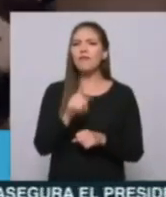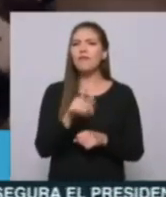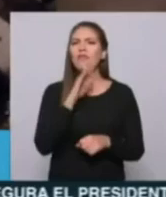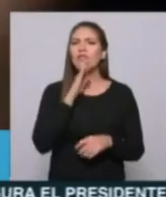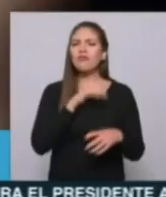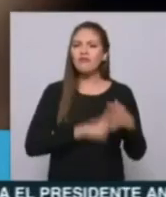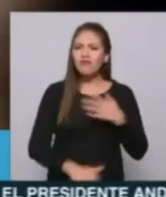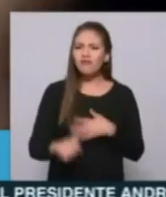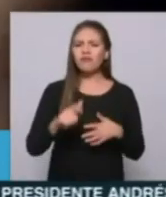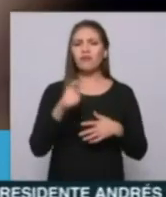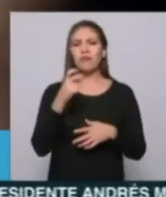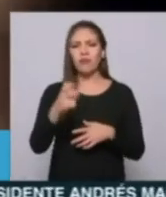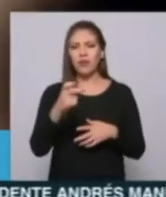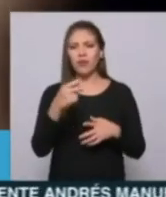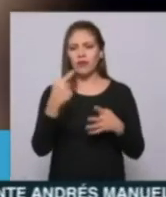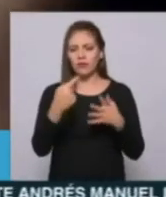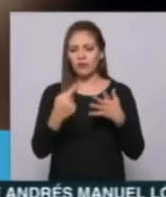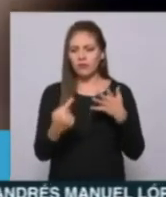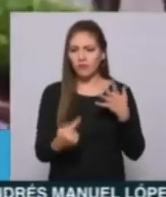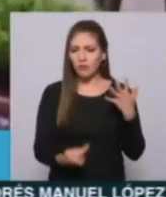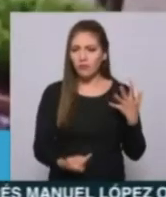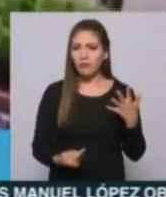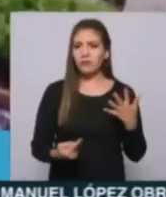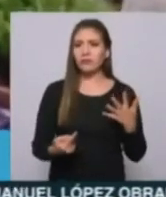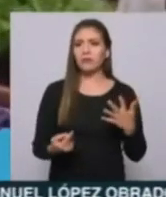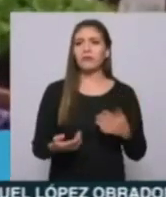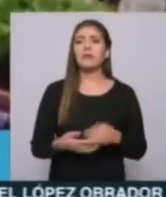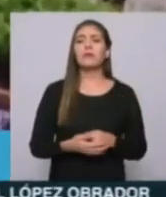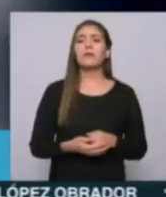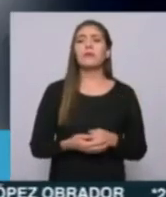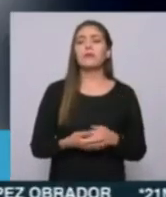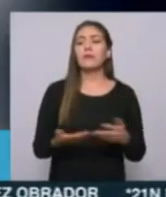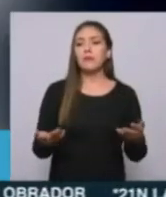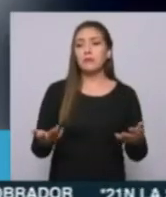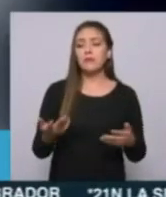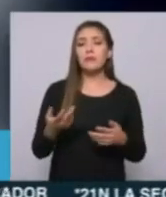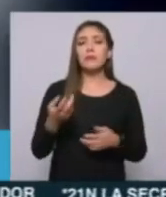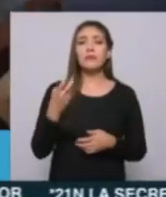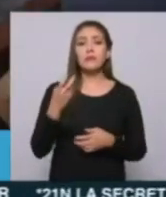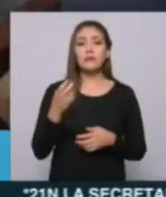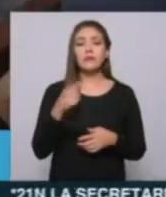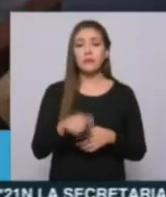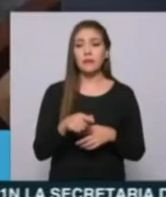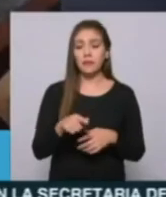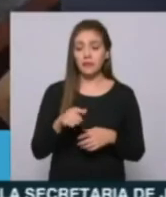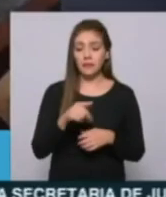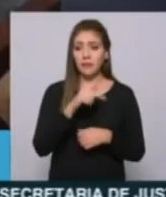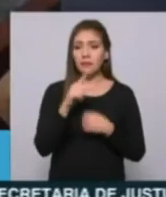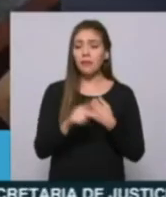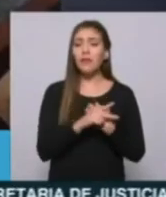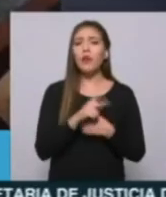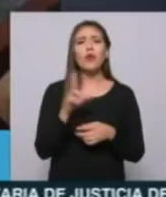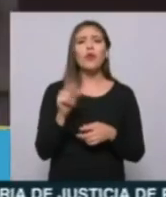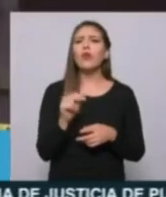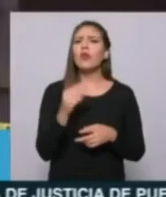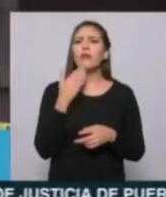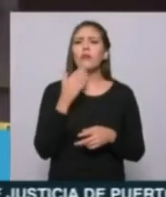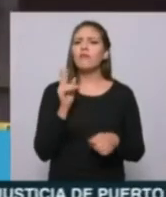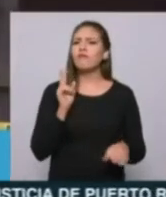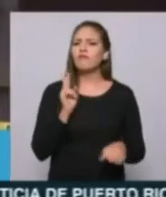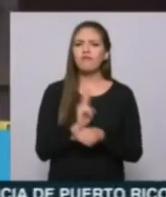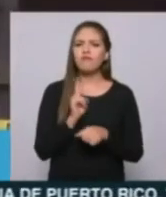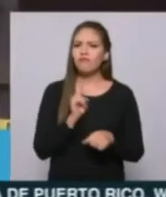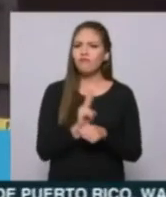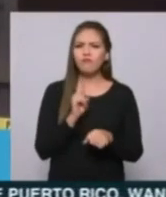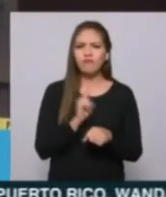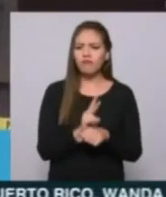el aparato de seguridad, incluso de defensa de este país, que estaba funcionando y han descuidado los seguimientos.